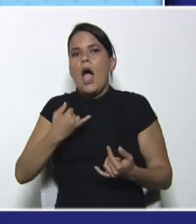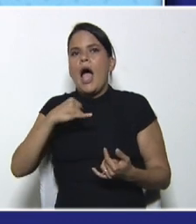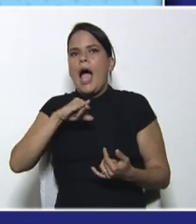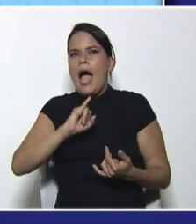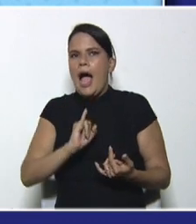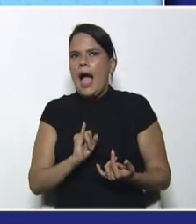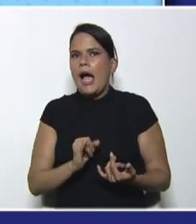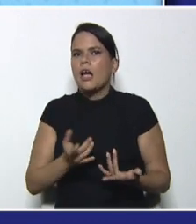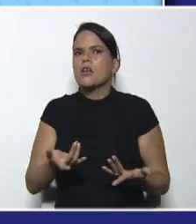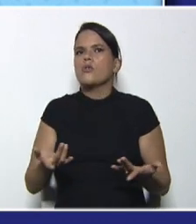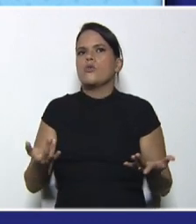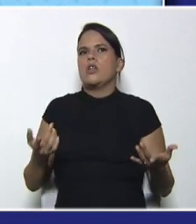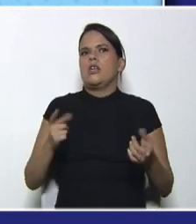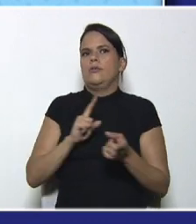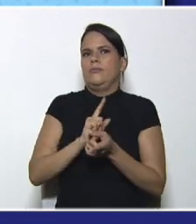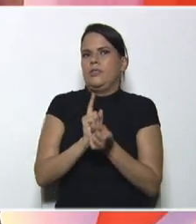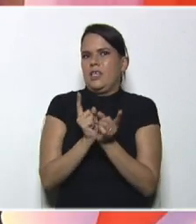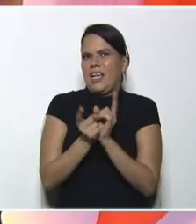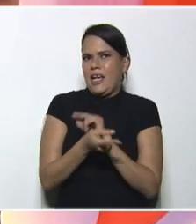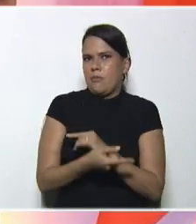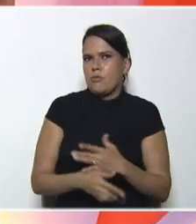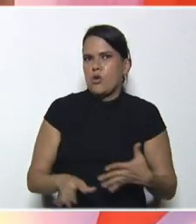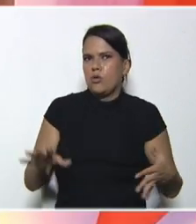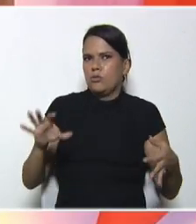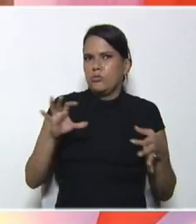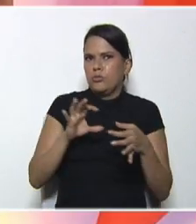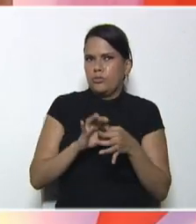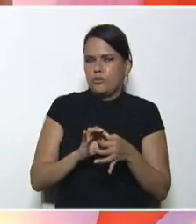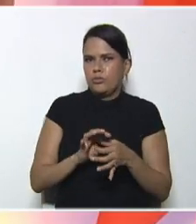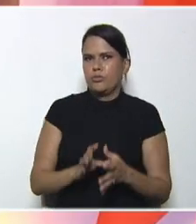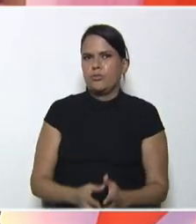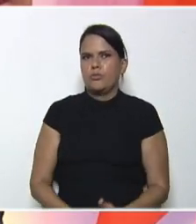combinación o de síntesis. Bien.